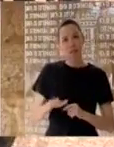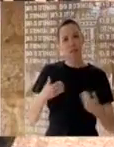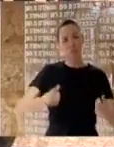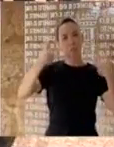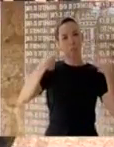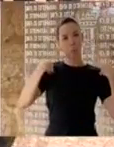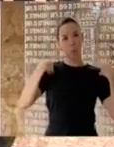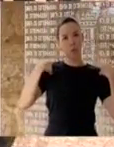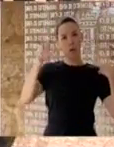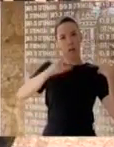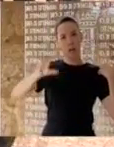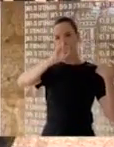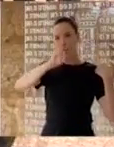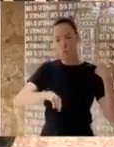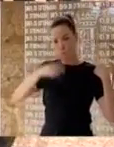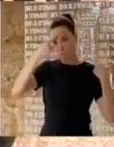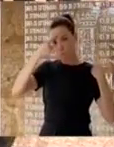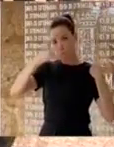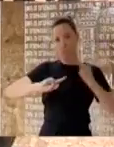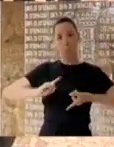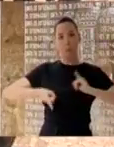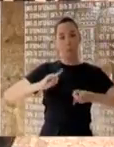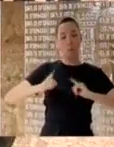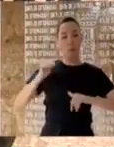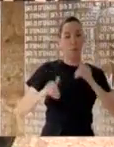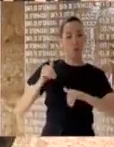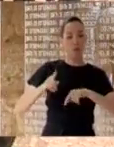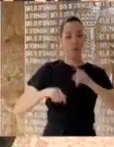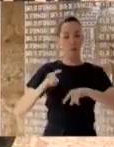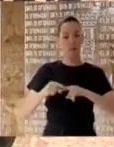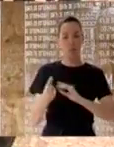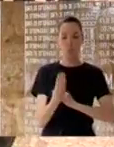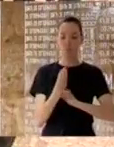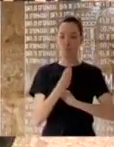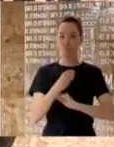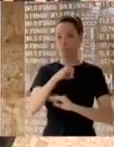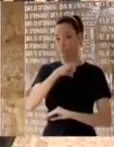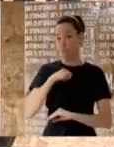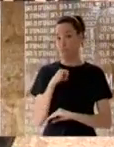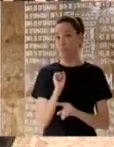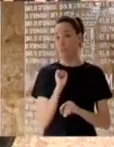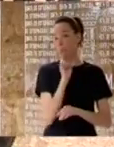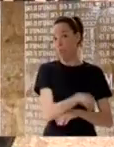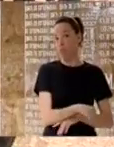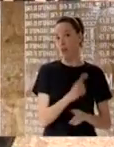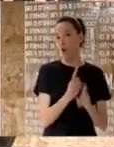nacionalistas que deciden y que votan a cambio de partidas exclusivas para ellos, en contra de otros